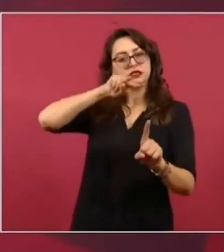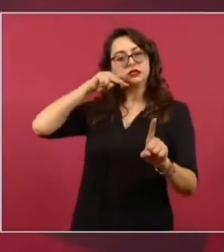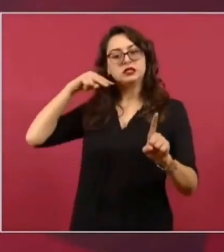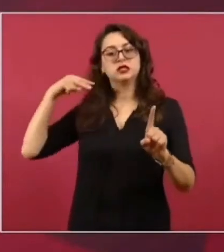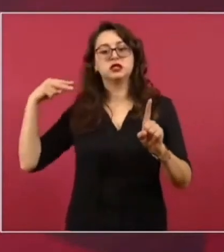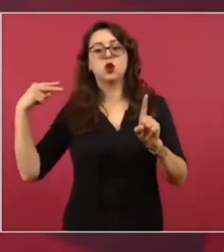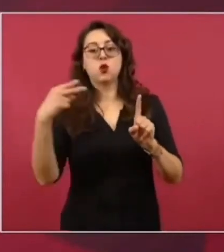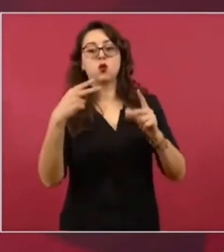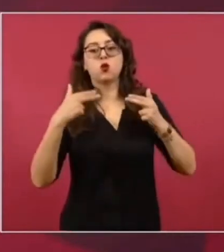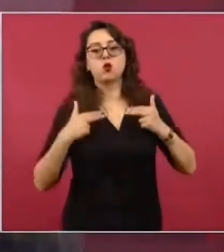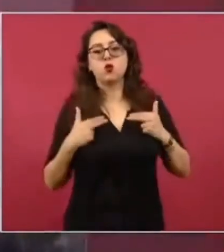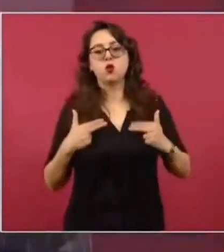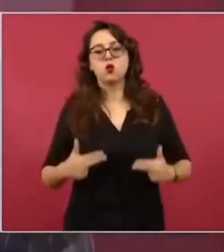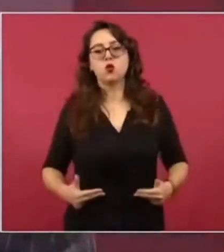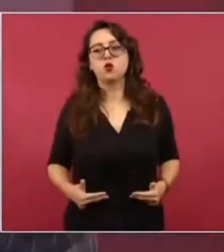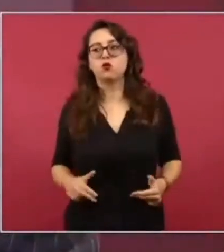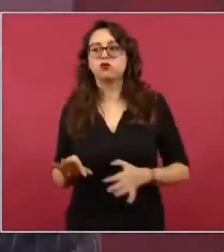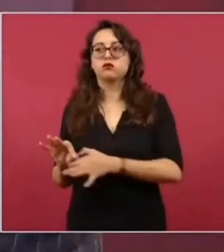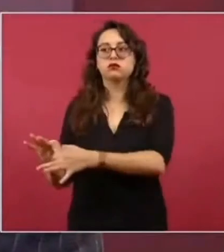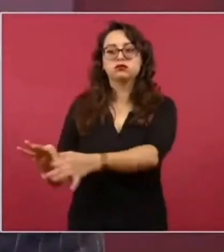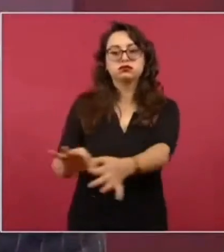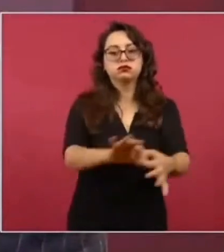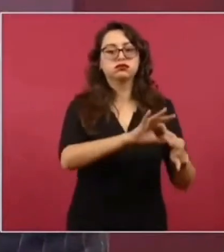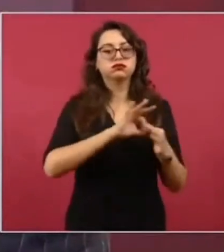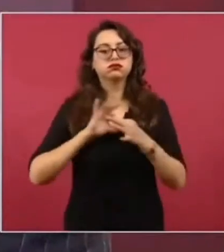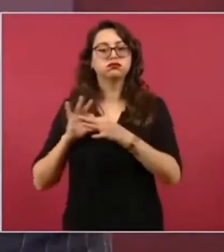social y humanista.